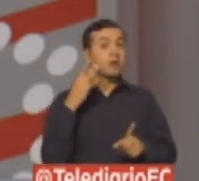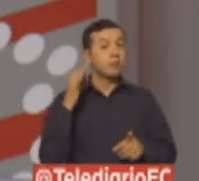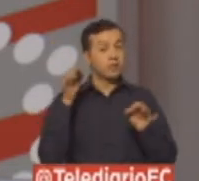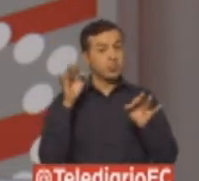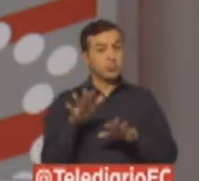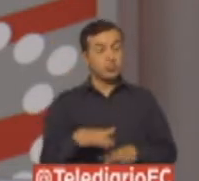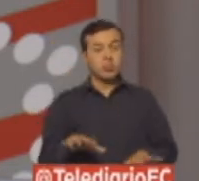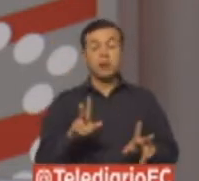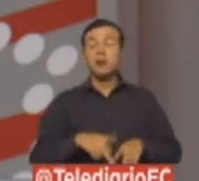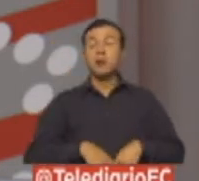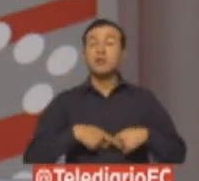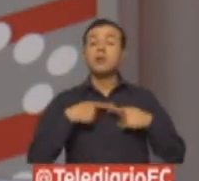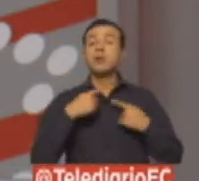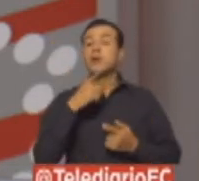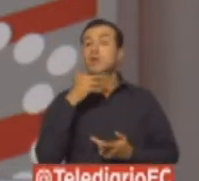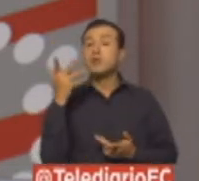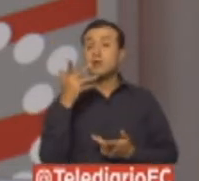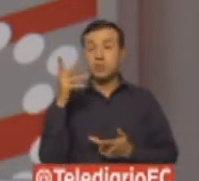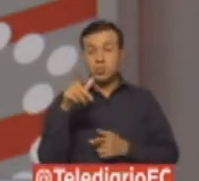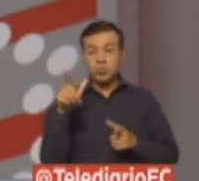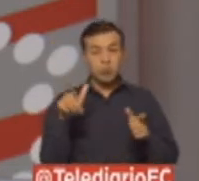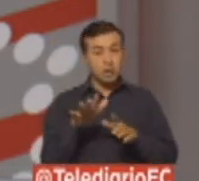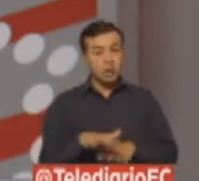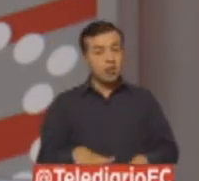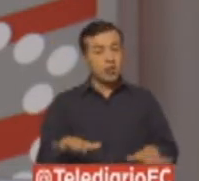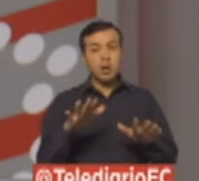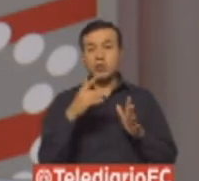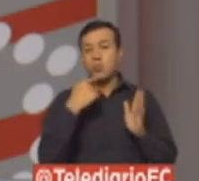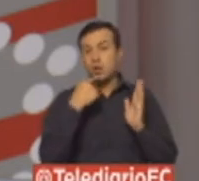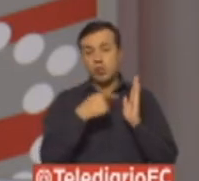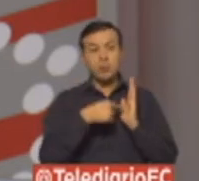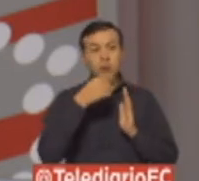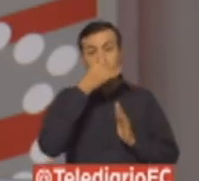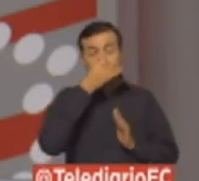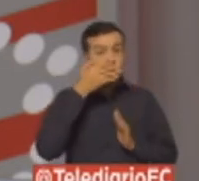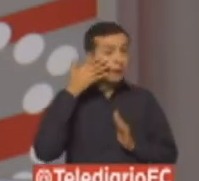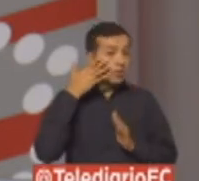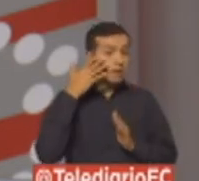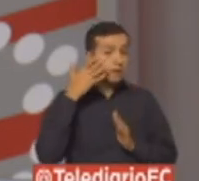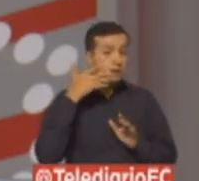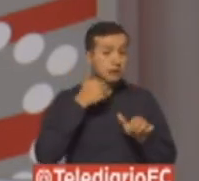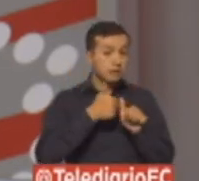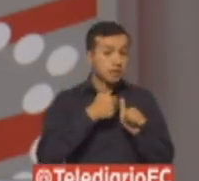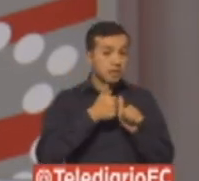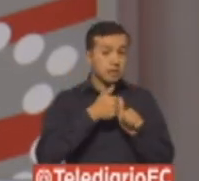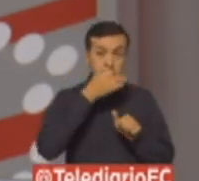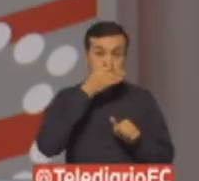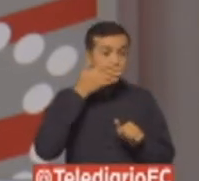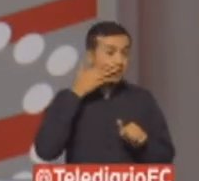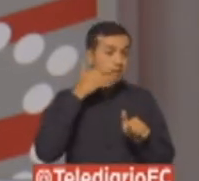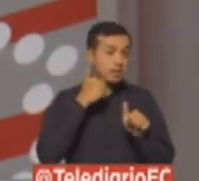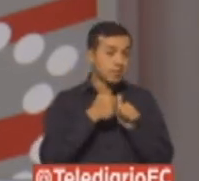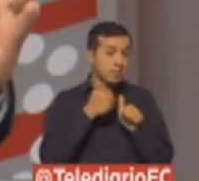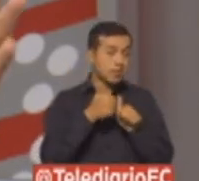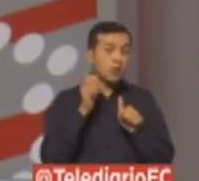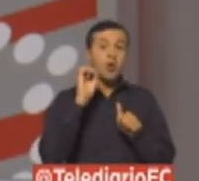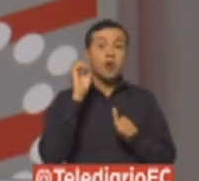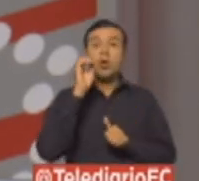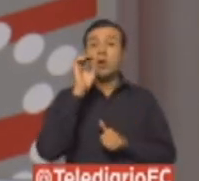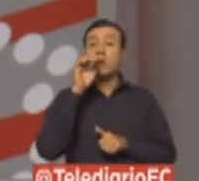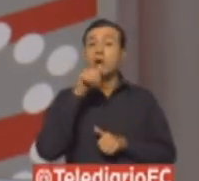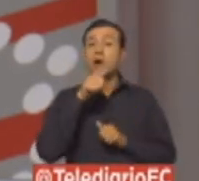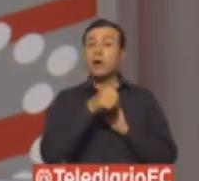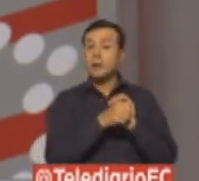en la vida de lugares tan delicados como puede ser la amazonía y que están a kilómetros de distancia milímetro distancia o galápagos